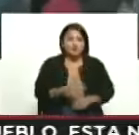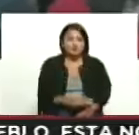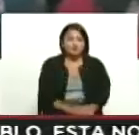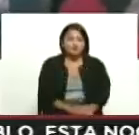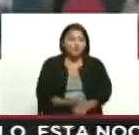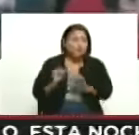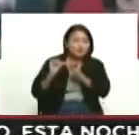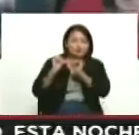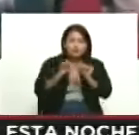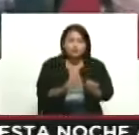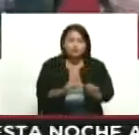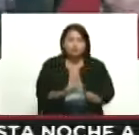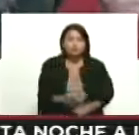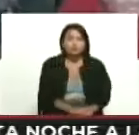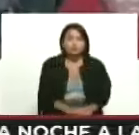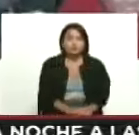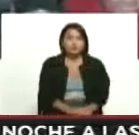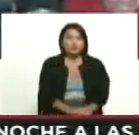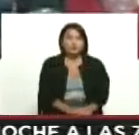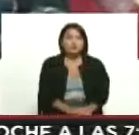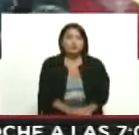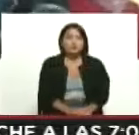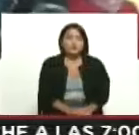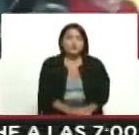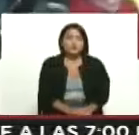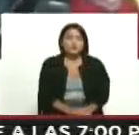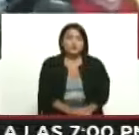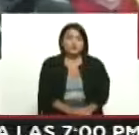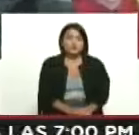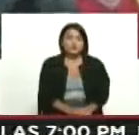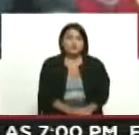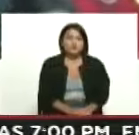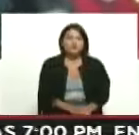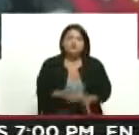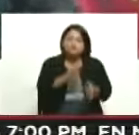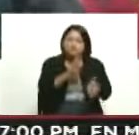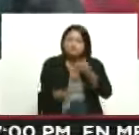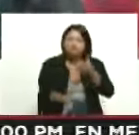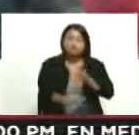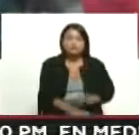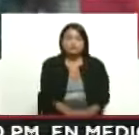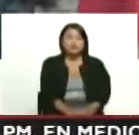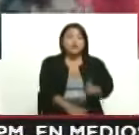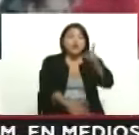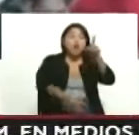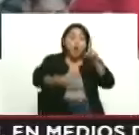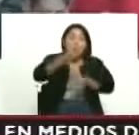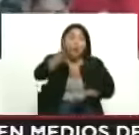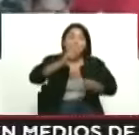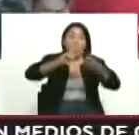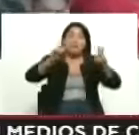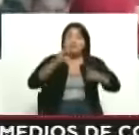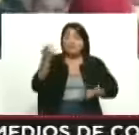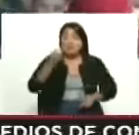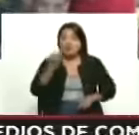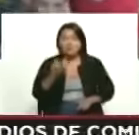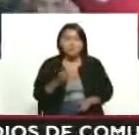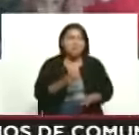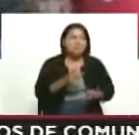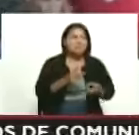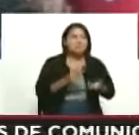permanente que ha sido consolidar, construir una paz verdadera, no una